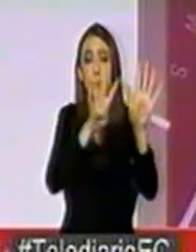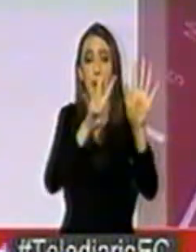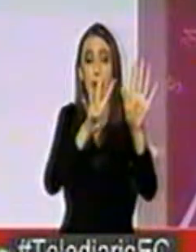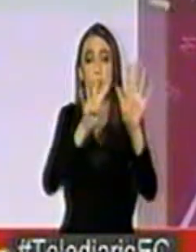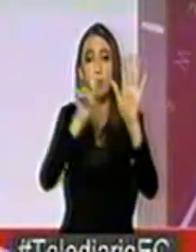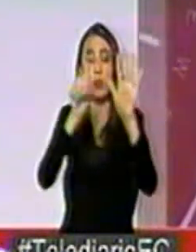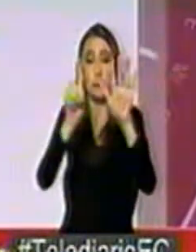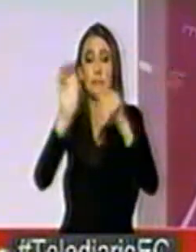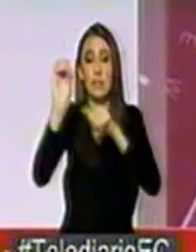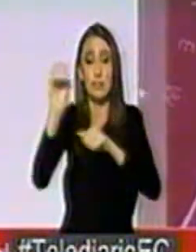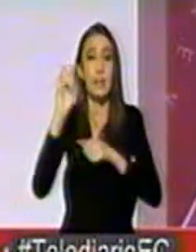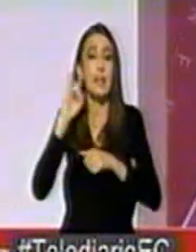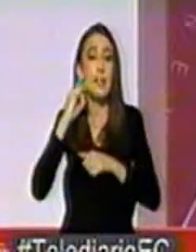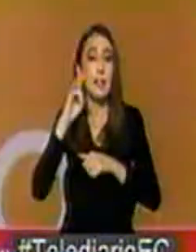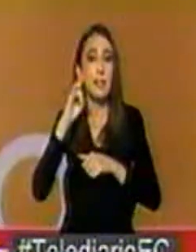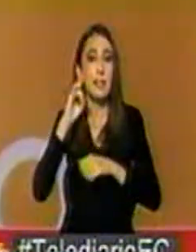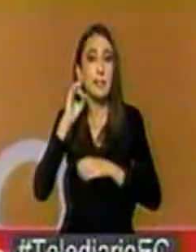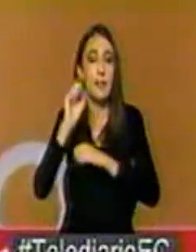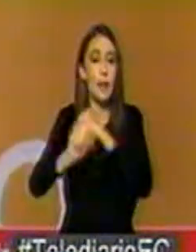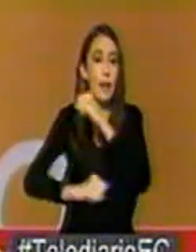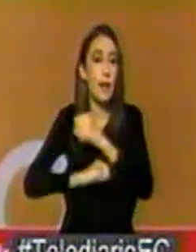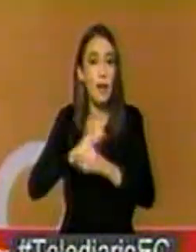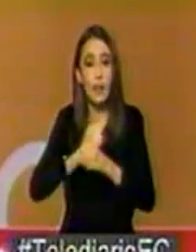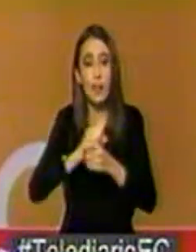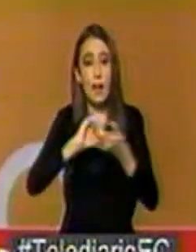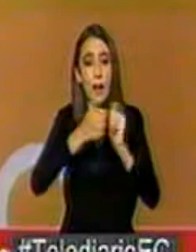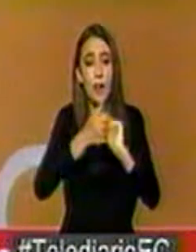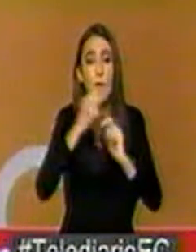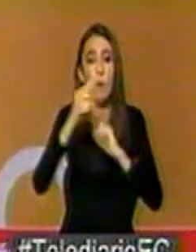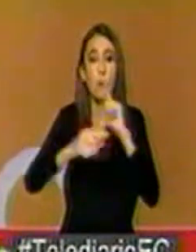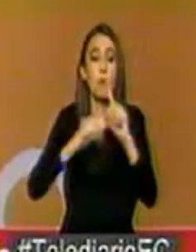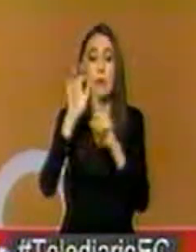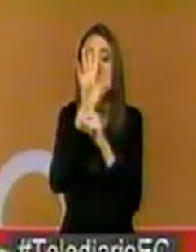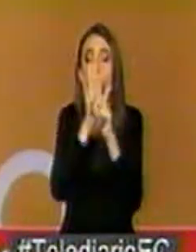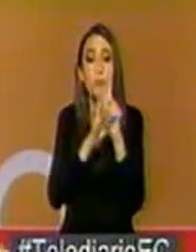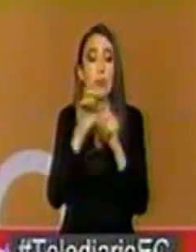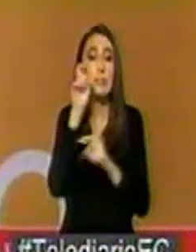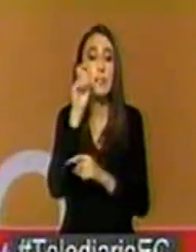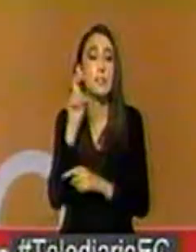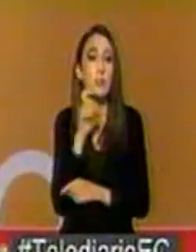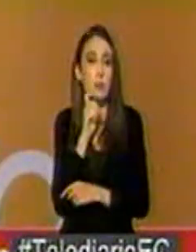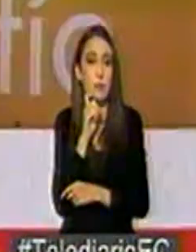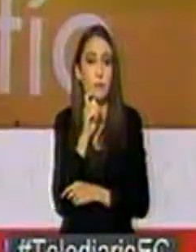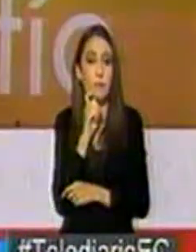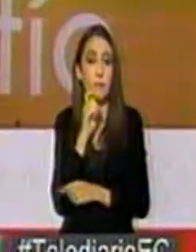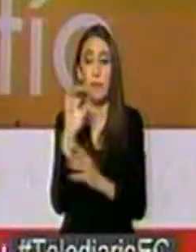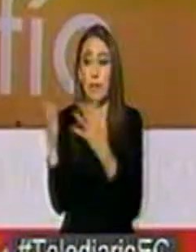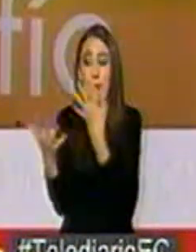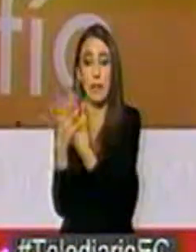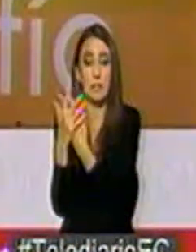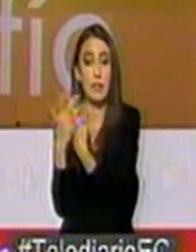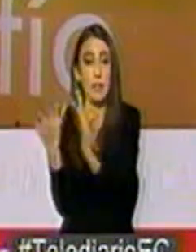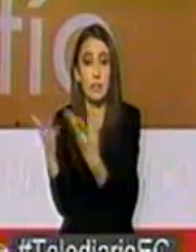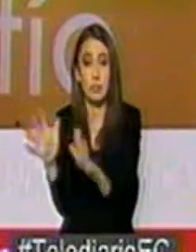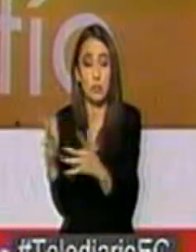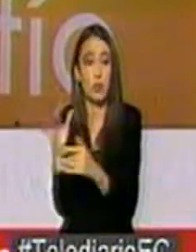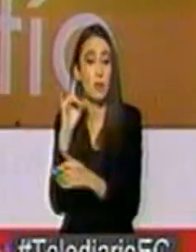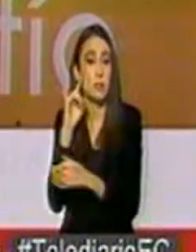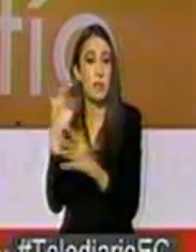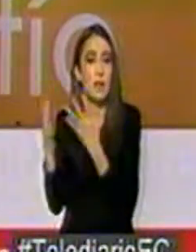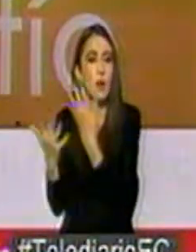embarazadas cada año tras ser abusada sexualmente y si bien no son encarceladas el código por la niñez y la